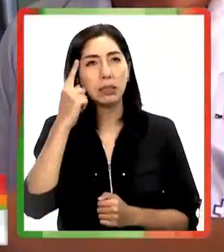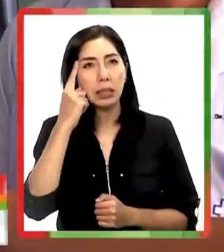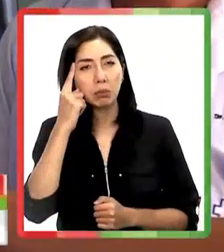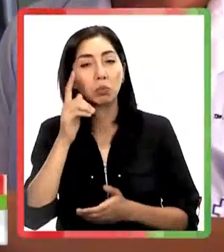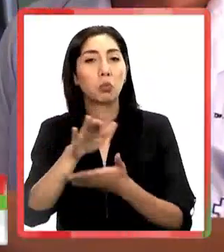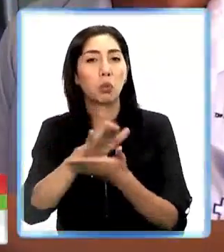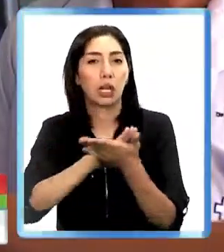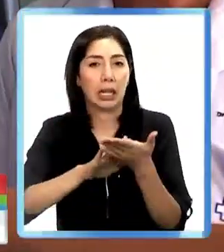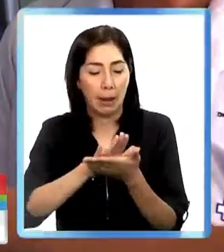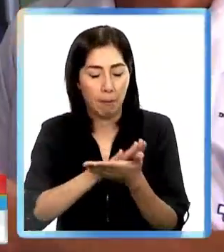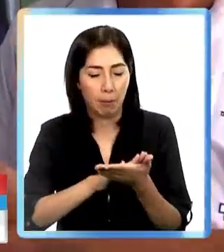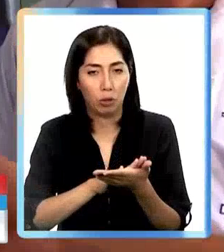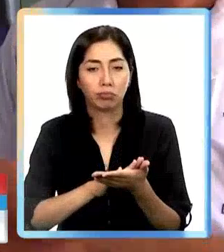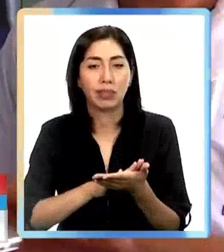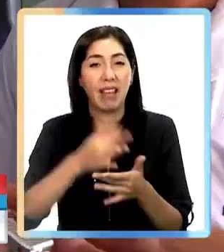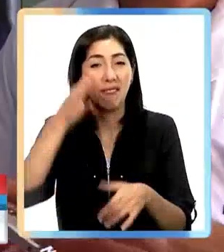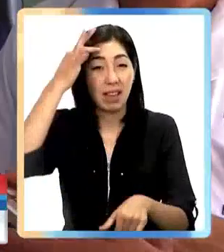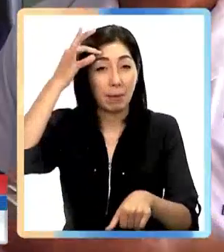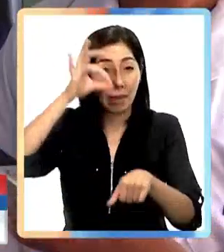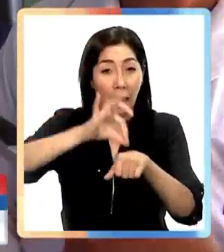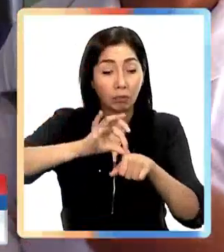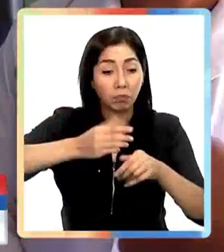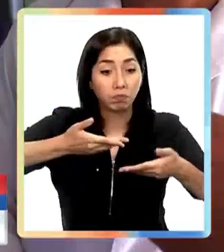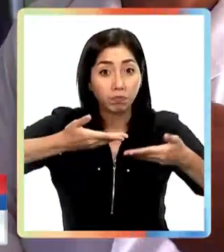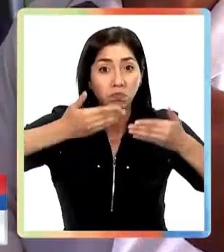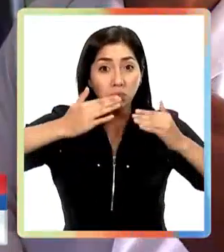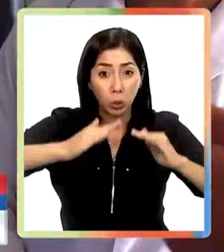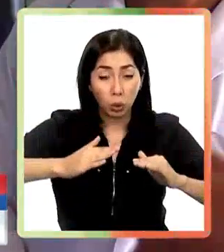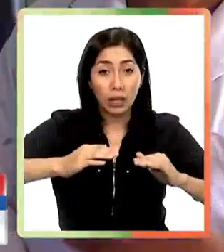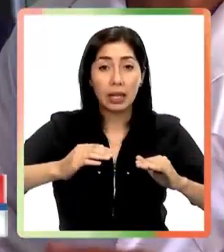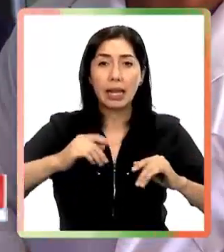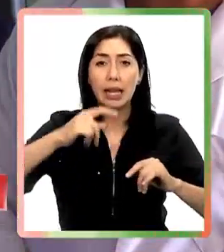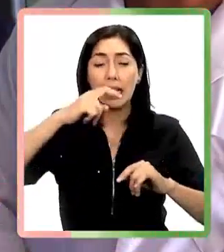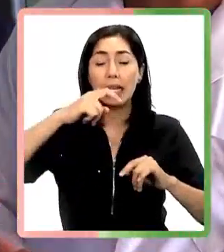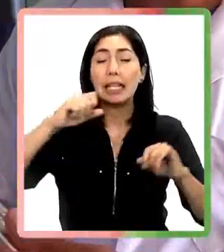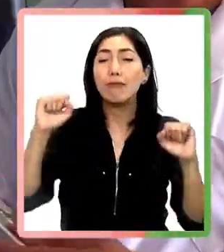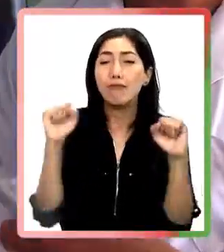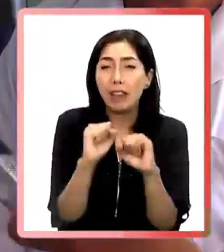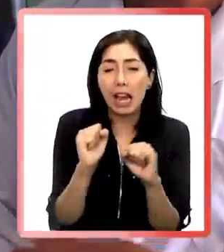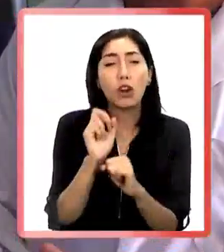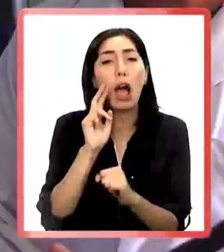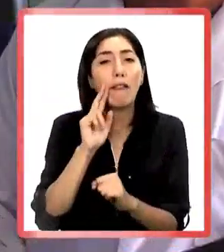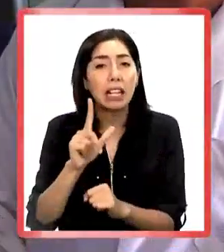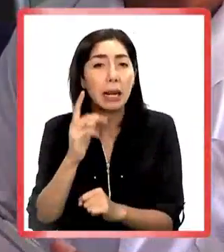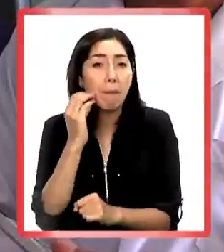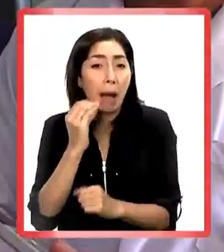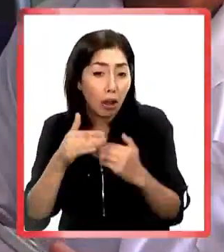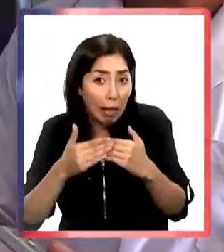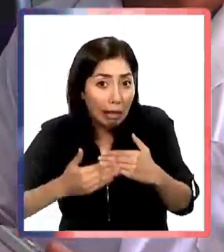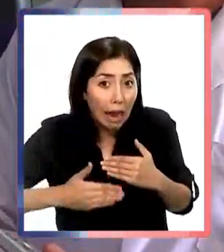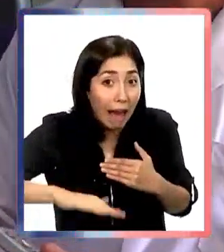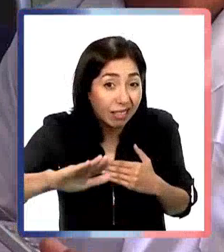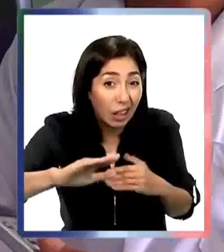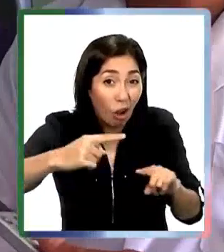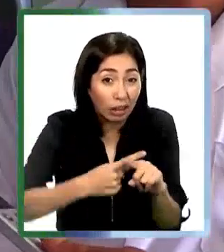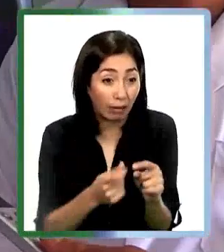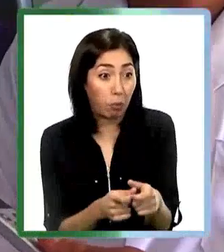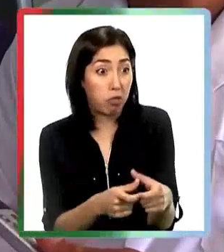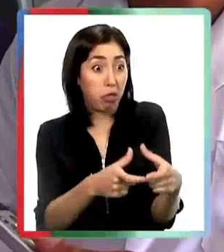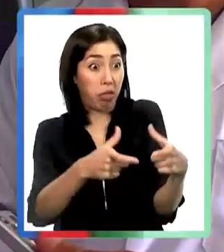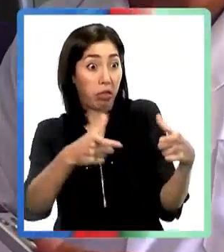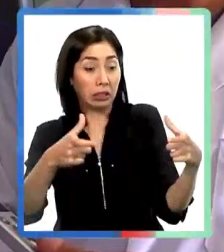hay un aumento, un pic de enfermedades respiratorias en invierno, en abril, mayo, adelante, se vuelven